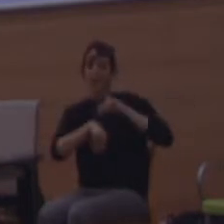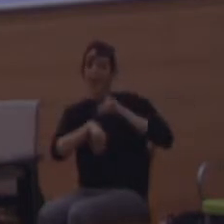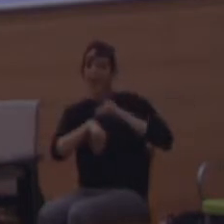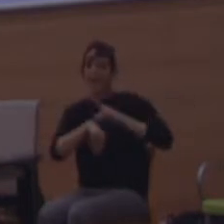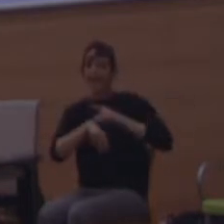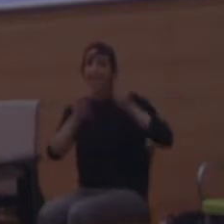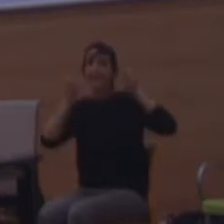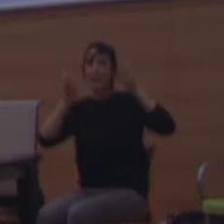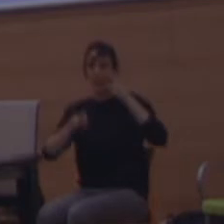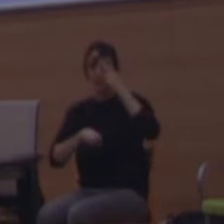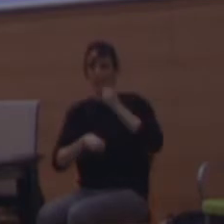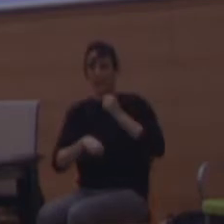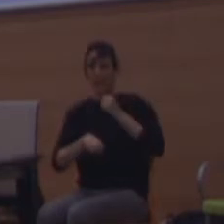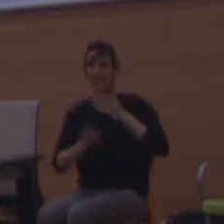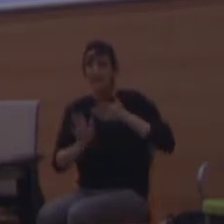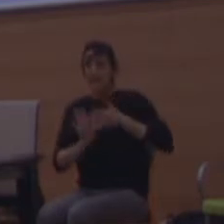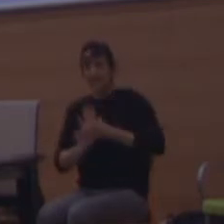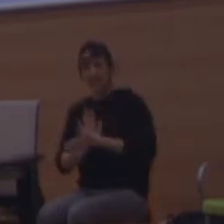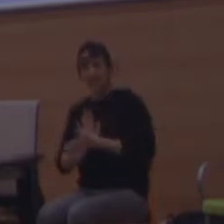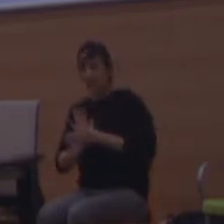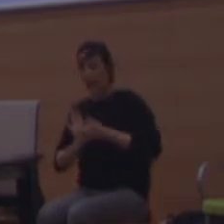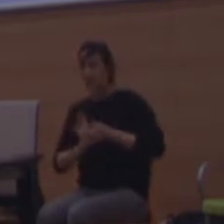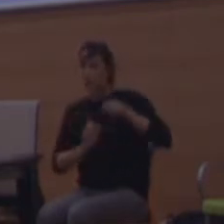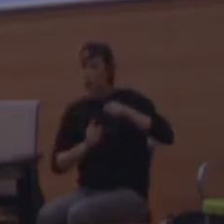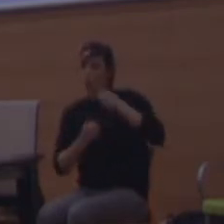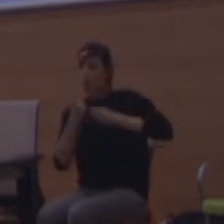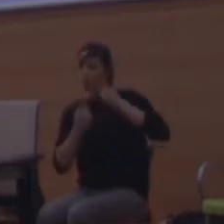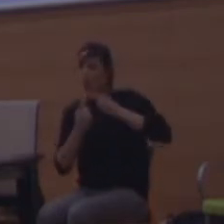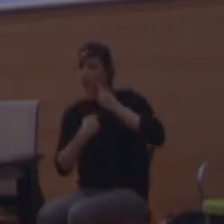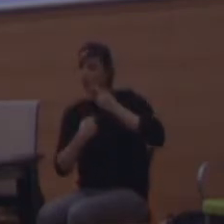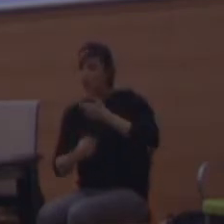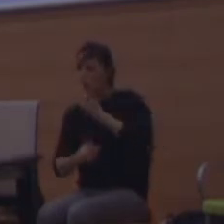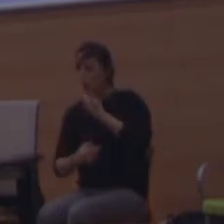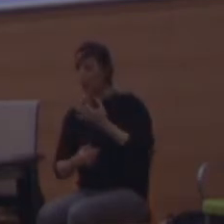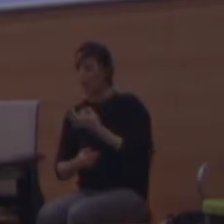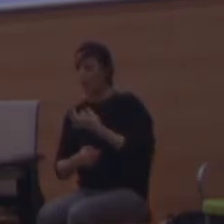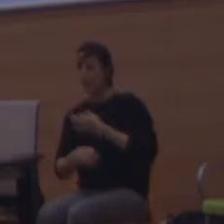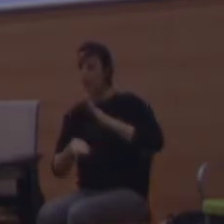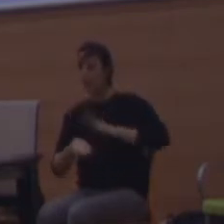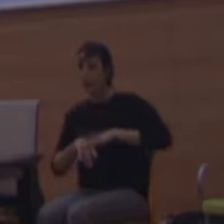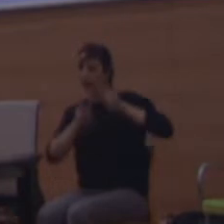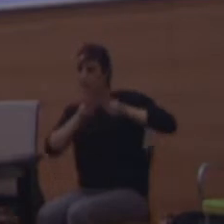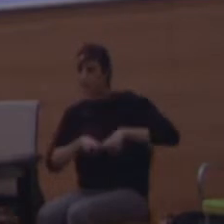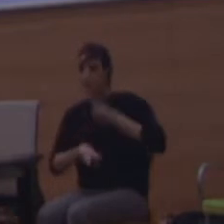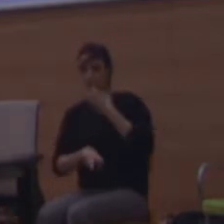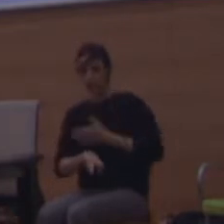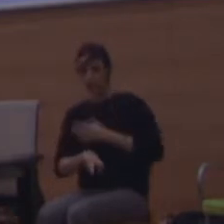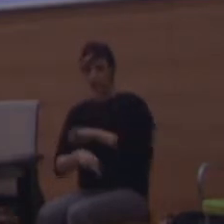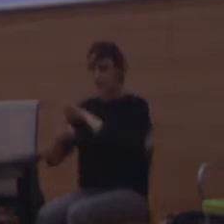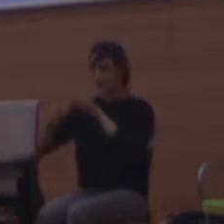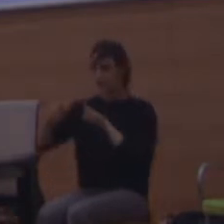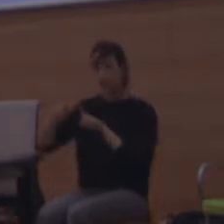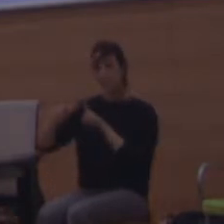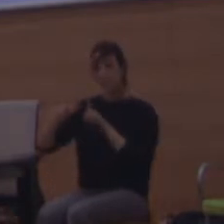Es decir, qué datos debemos de conocer de ese paciente con respecto al pie. El segundo bloque que vamos a hacer cuando tenemos